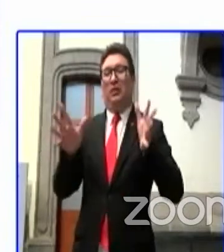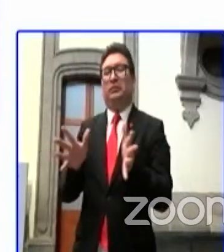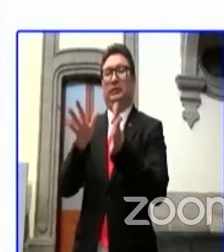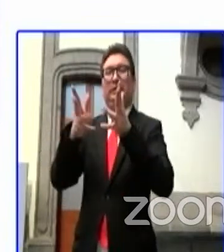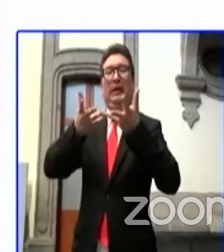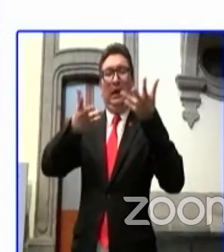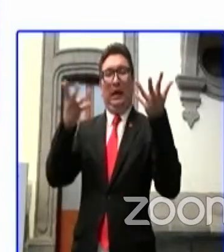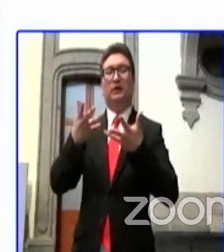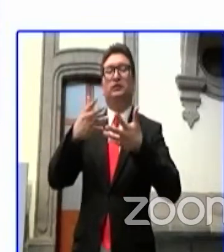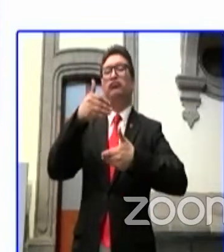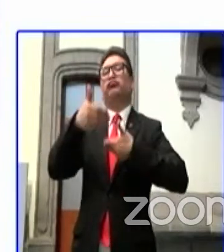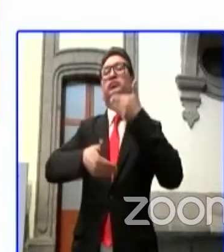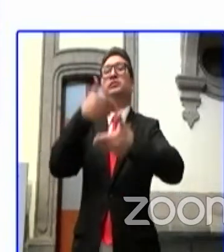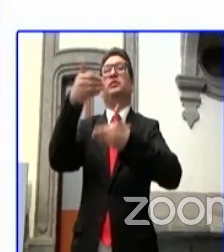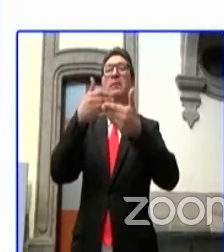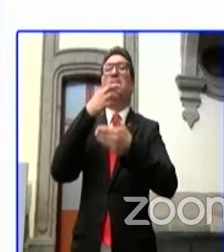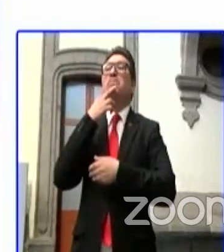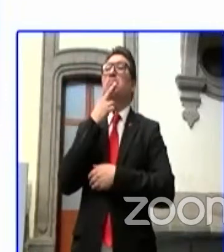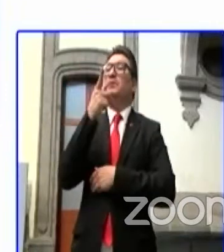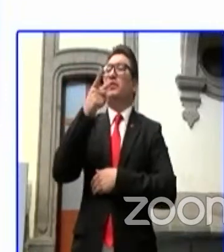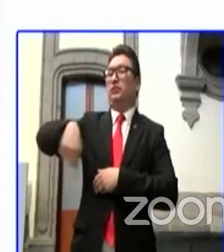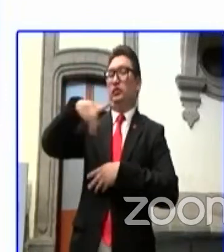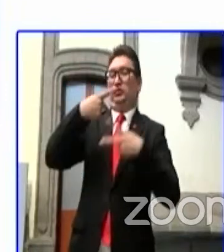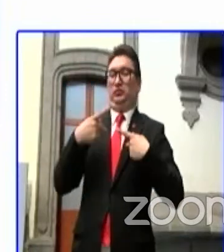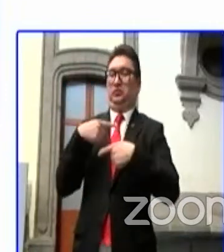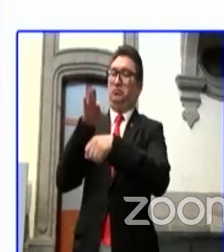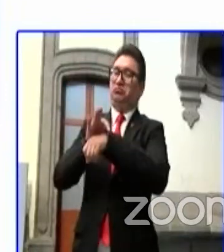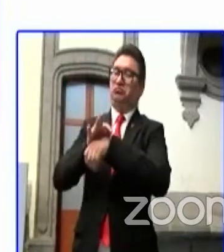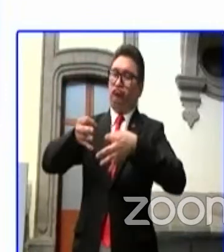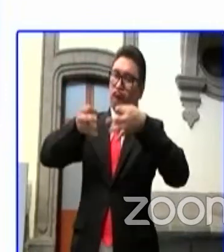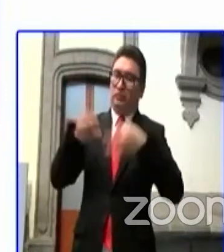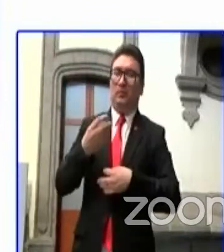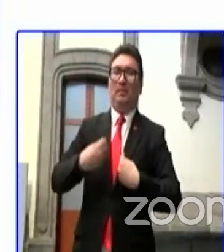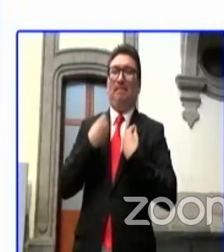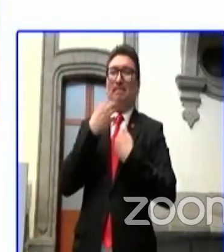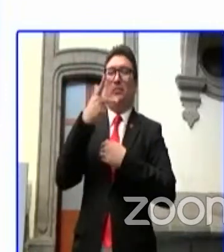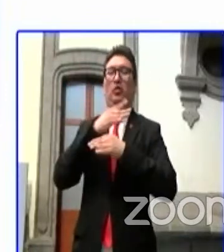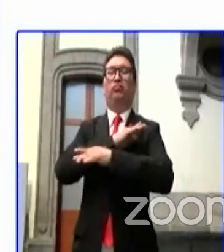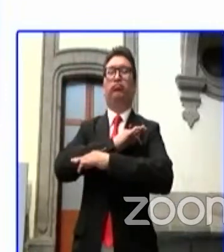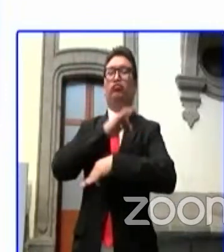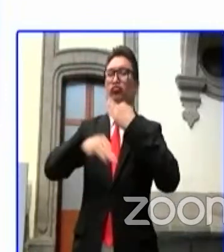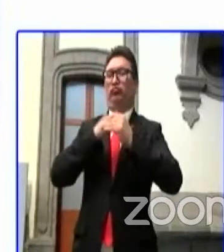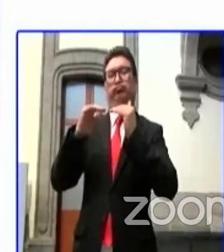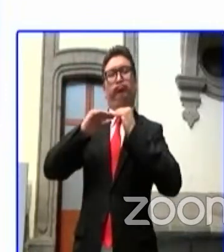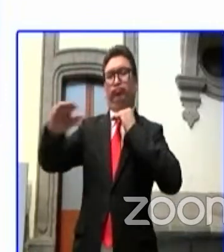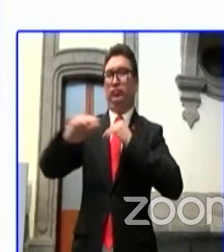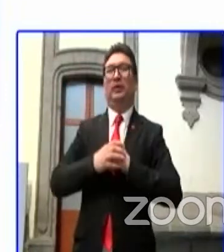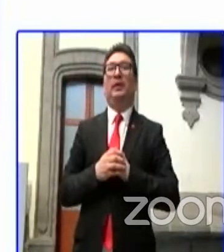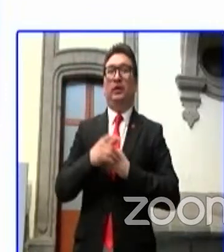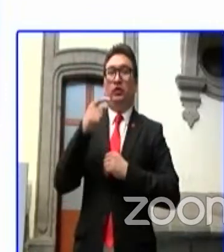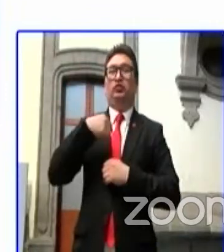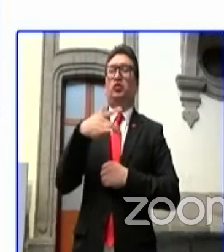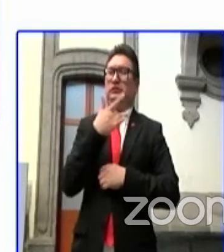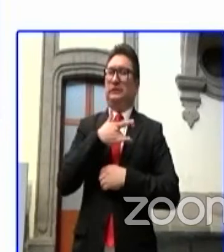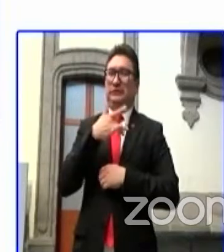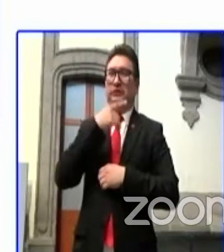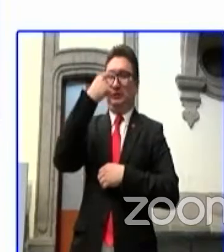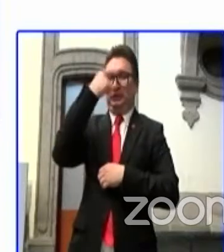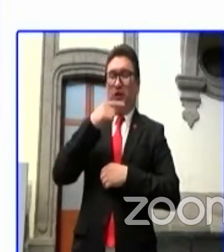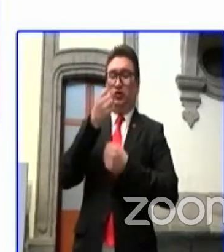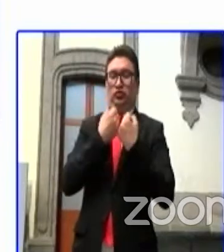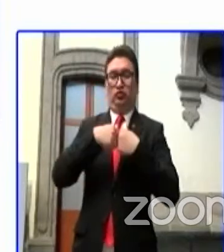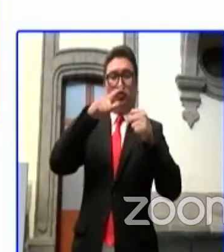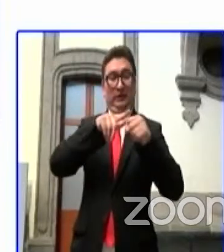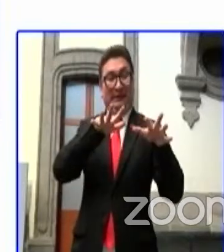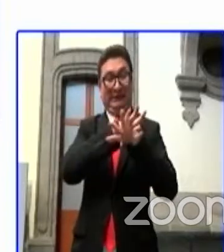final se traduzca en mejora de calidad de vida de todos y todas por igual. Yo soy un fiel convencido de que los grandes cambios sociales no se han